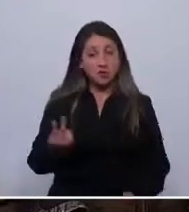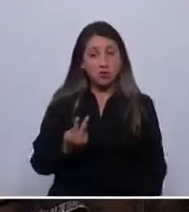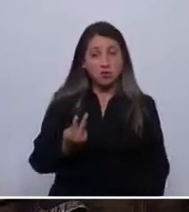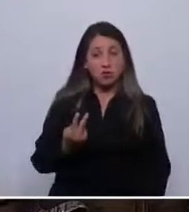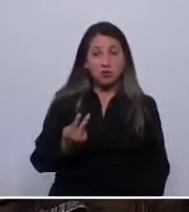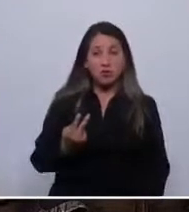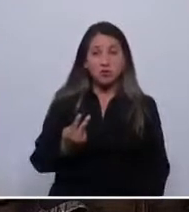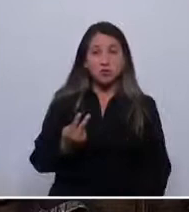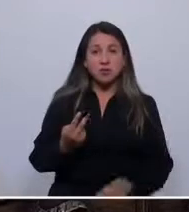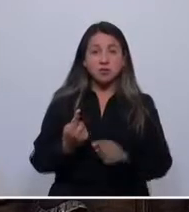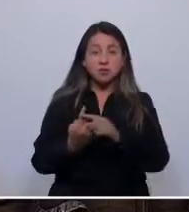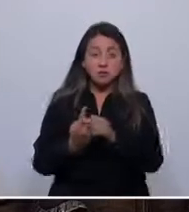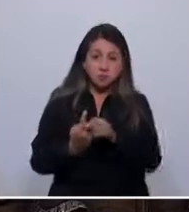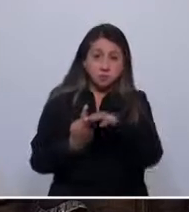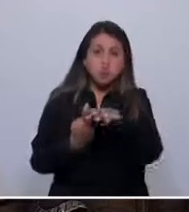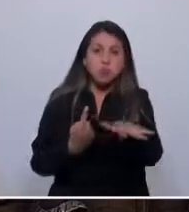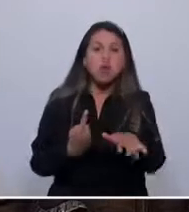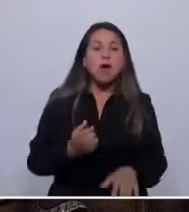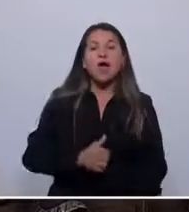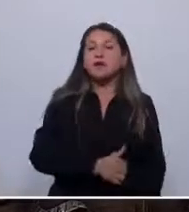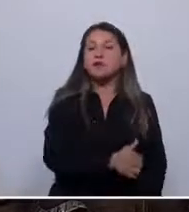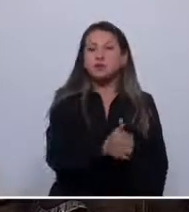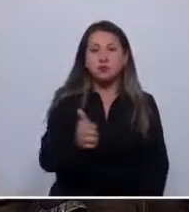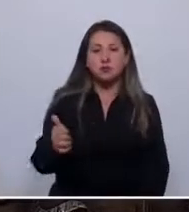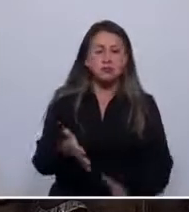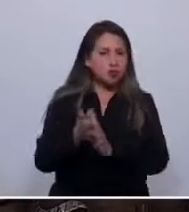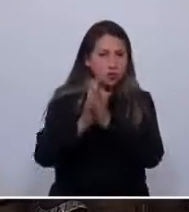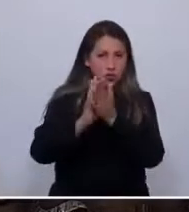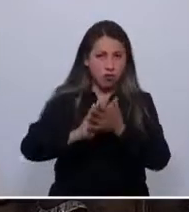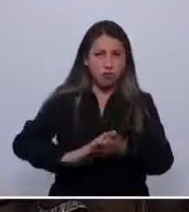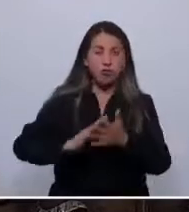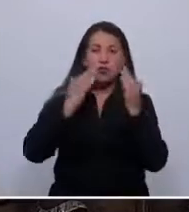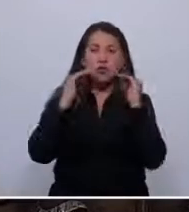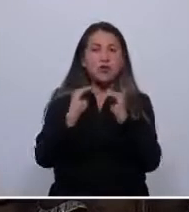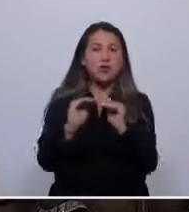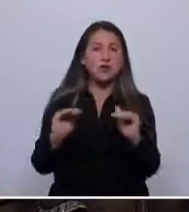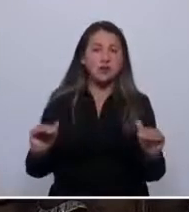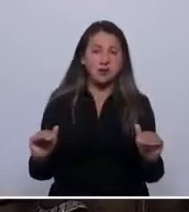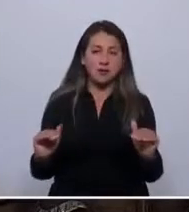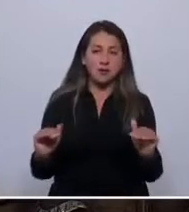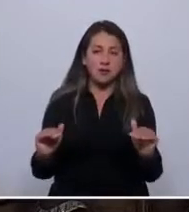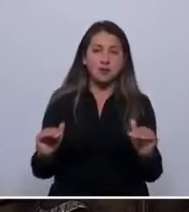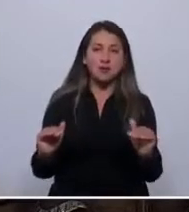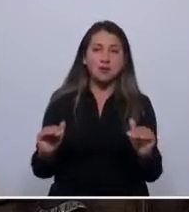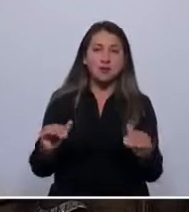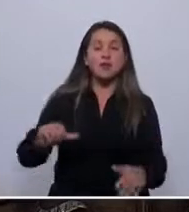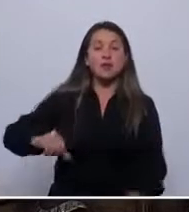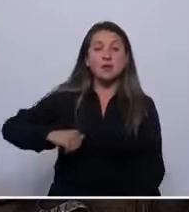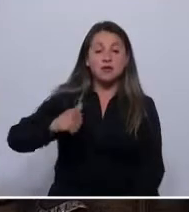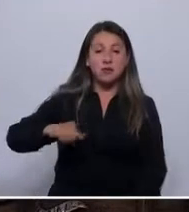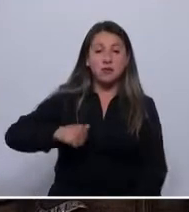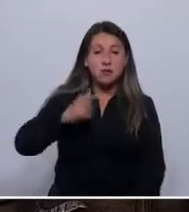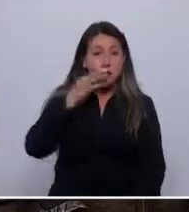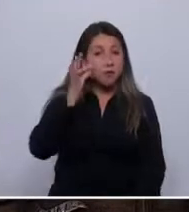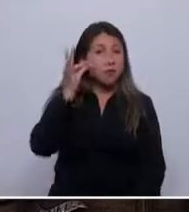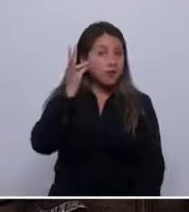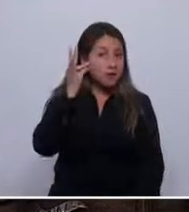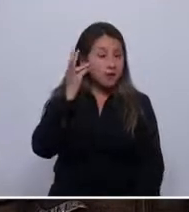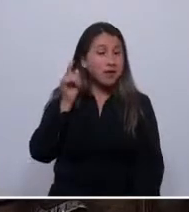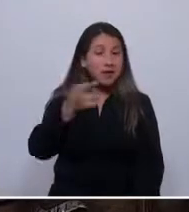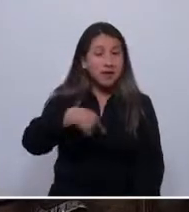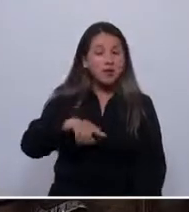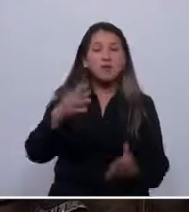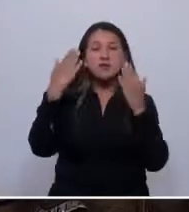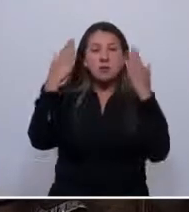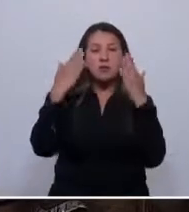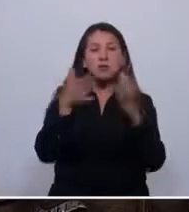todos, todas y todes, los niños, niñas y niñas y adolescentes, a quienes saludo con todo